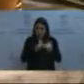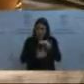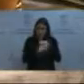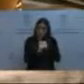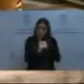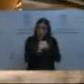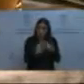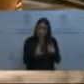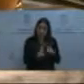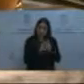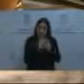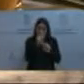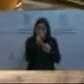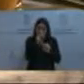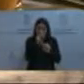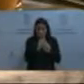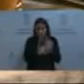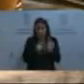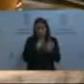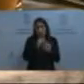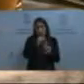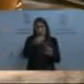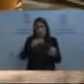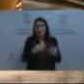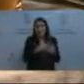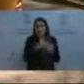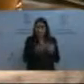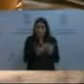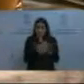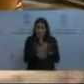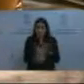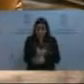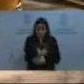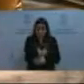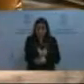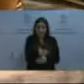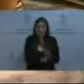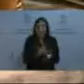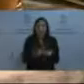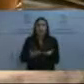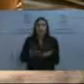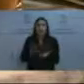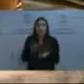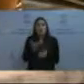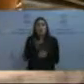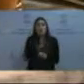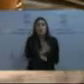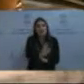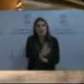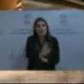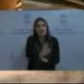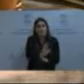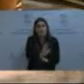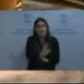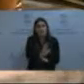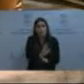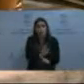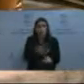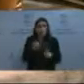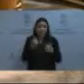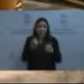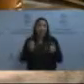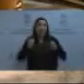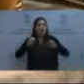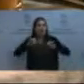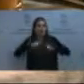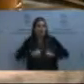a 2019, en los próximos días se hará la presentación, se tratará de articular el consenso